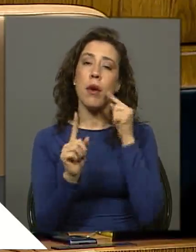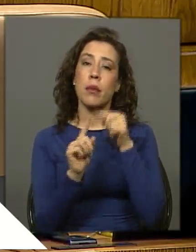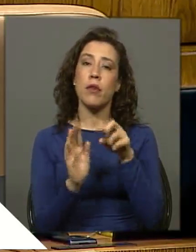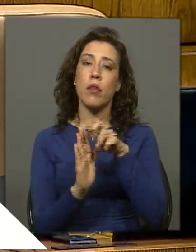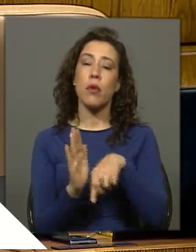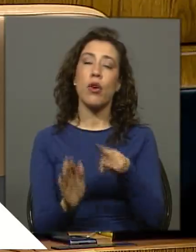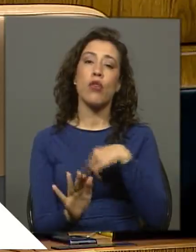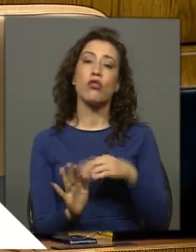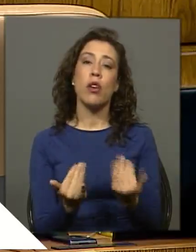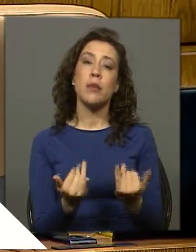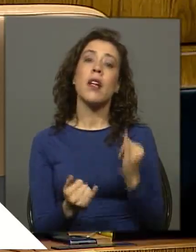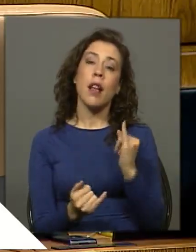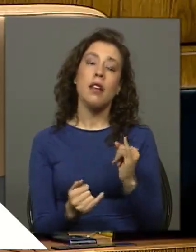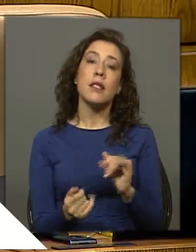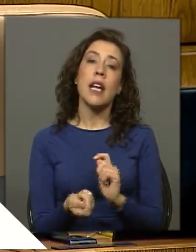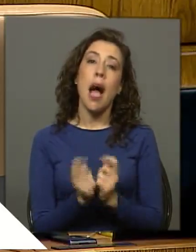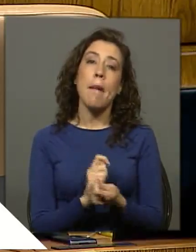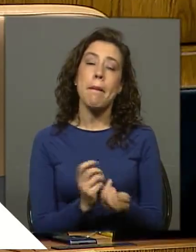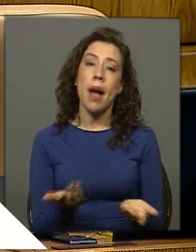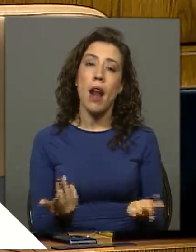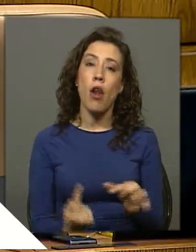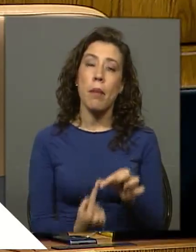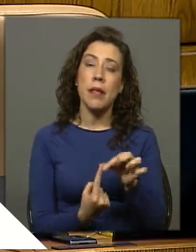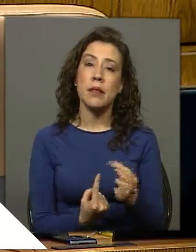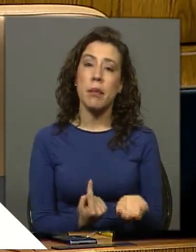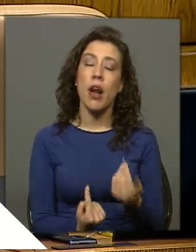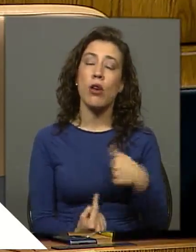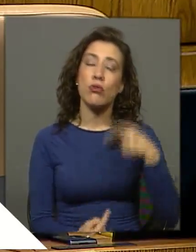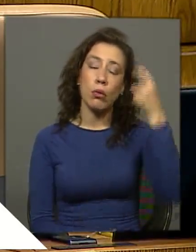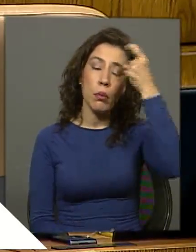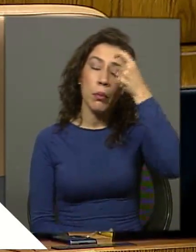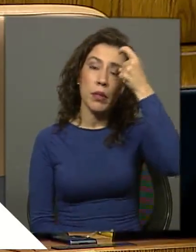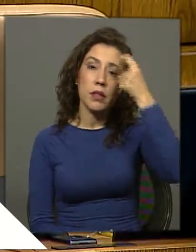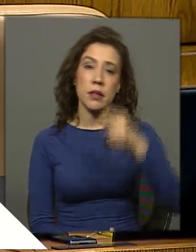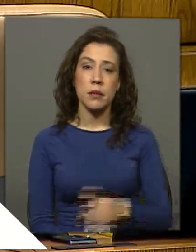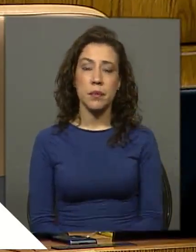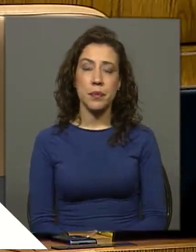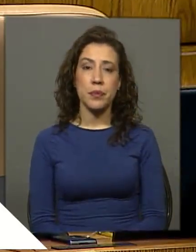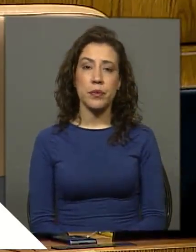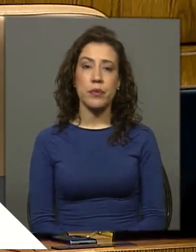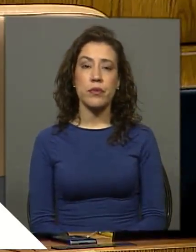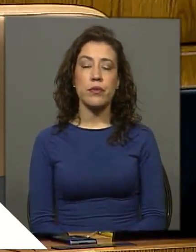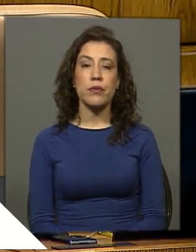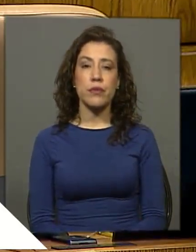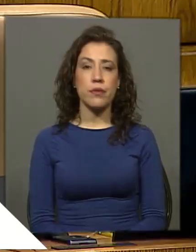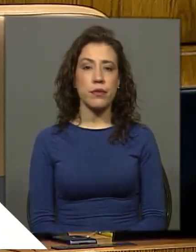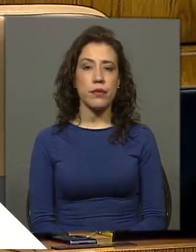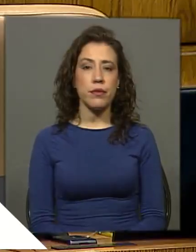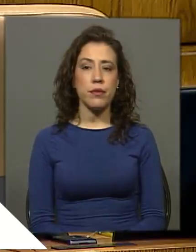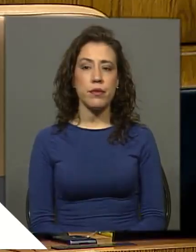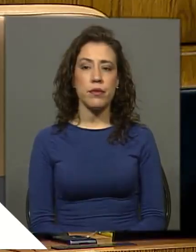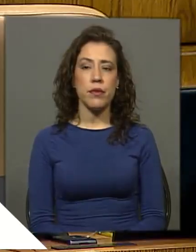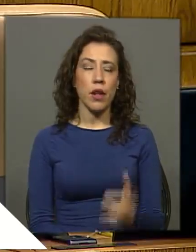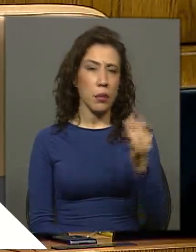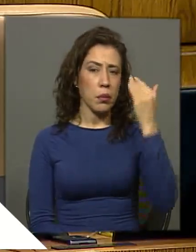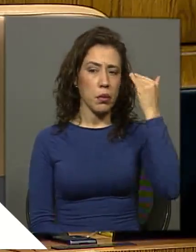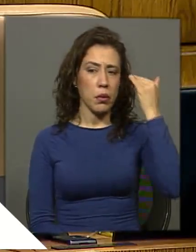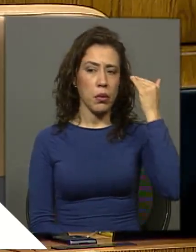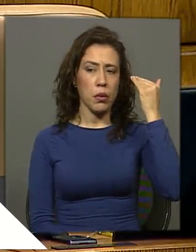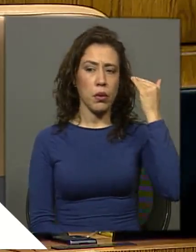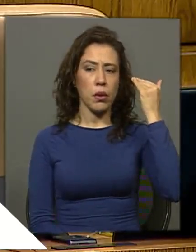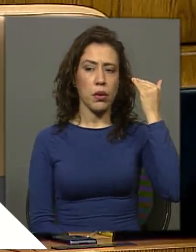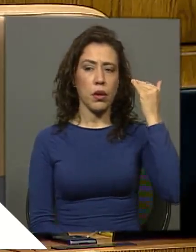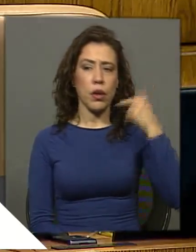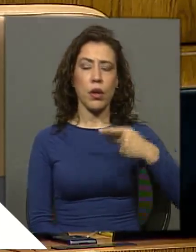hubiésemos esperado que sí lo hubiese cambiado porque creemos que frente a toda tuvimos hace pocos días atrás